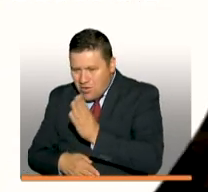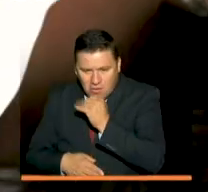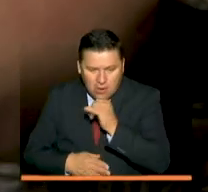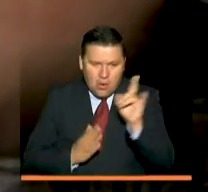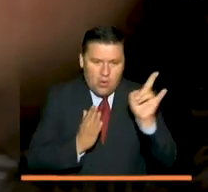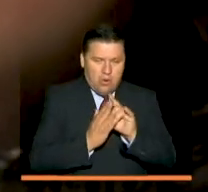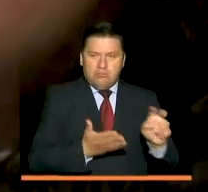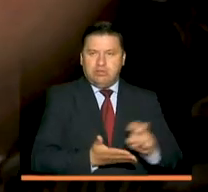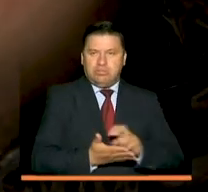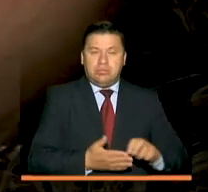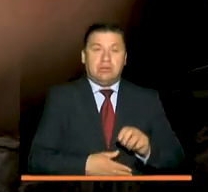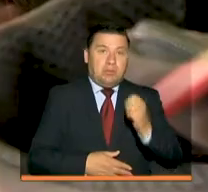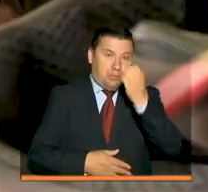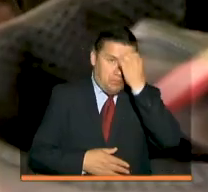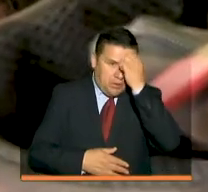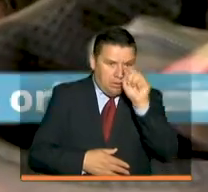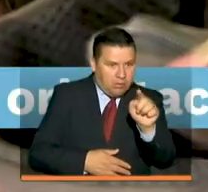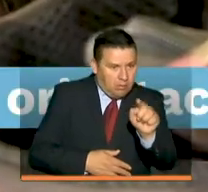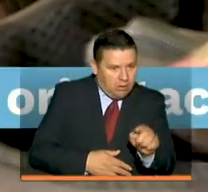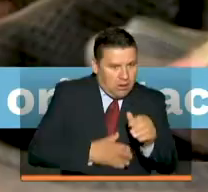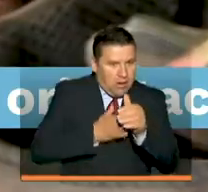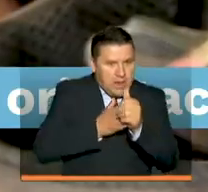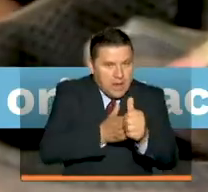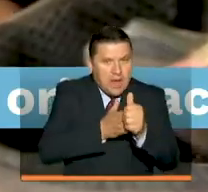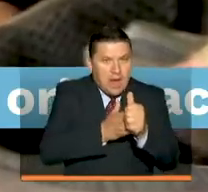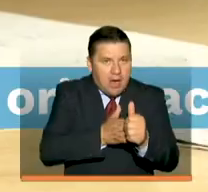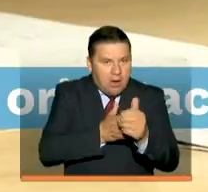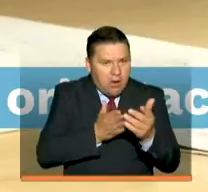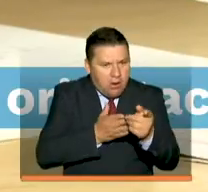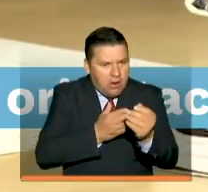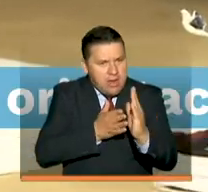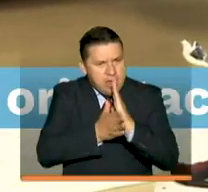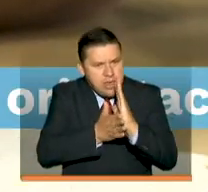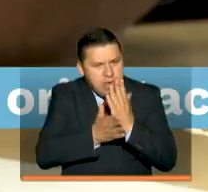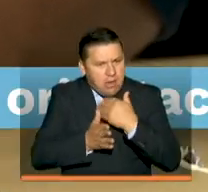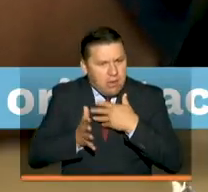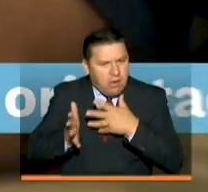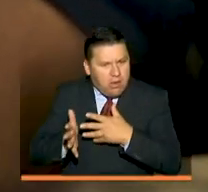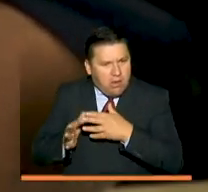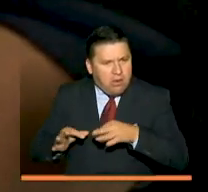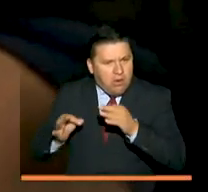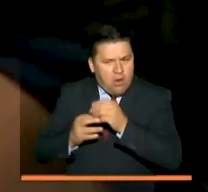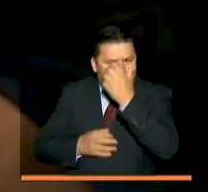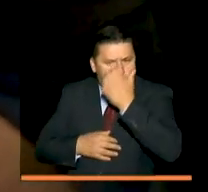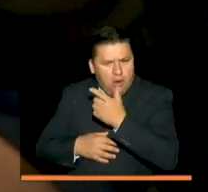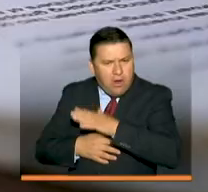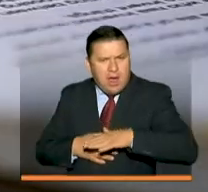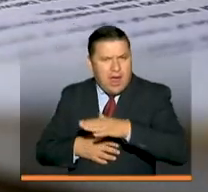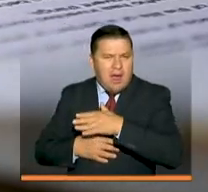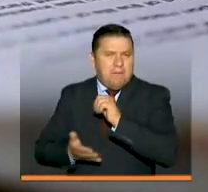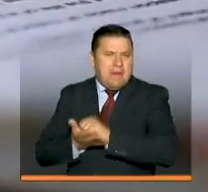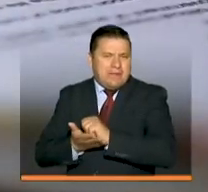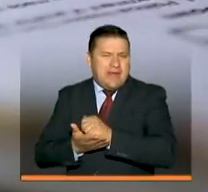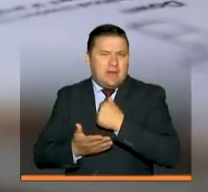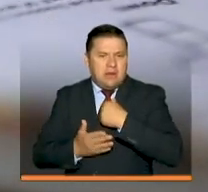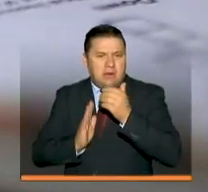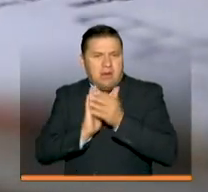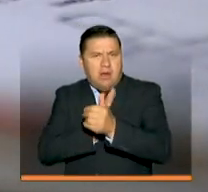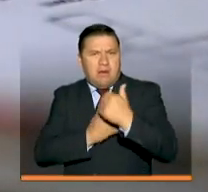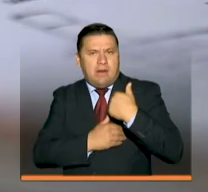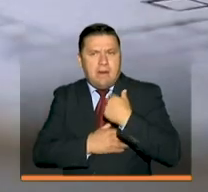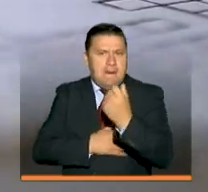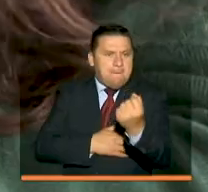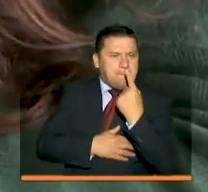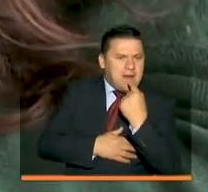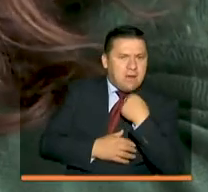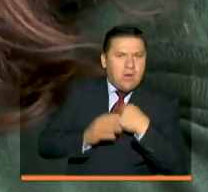computador. Adicionalmente, los docentes encontrarán guías de orientación con información sobre lo que se valora en cada área, la competencia a la que corresponde la